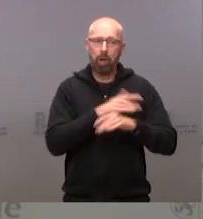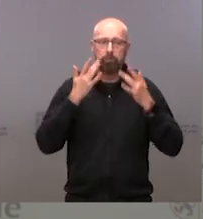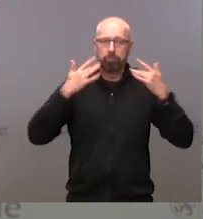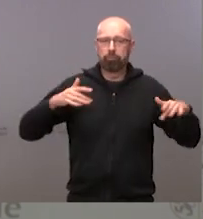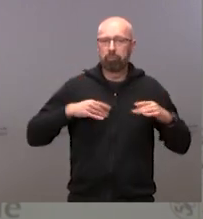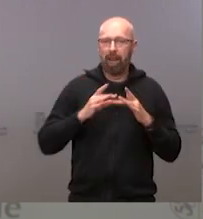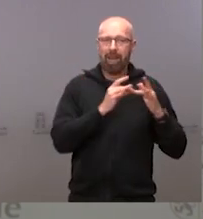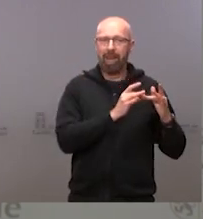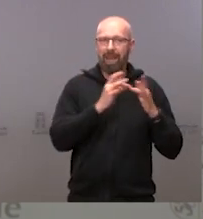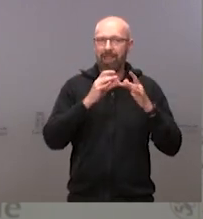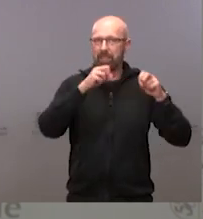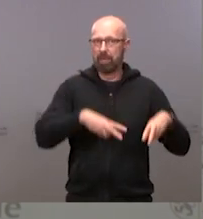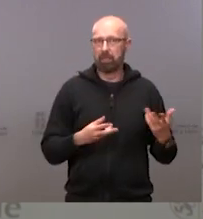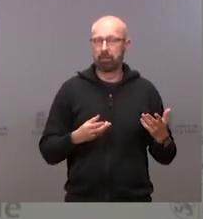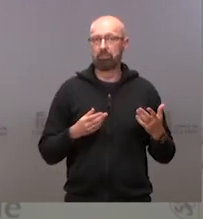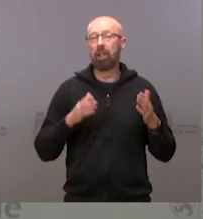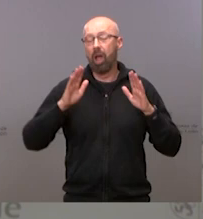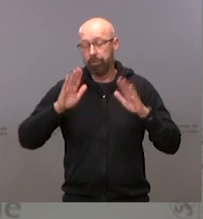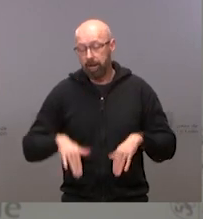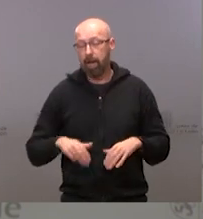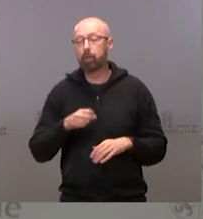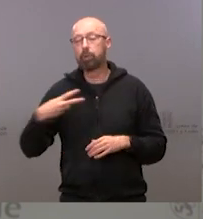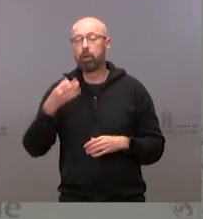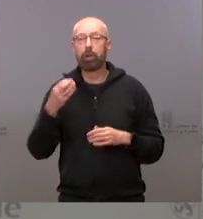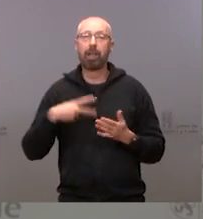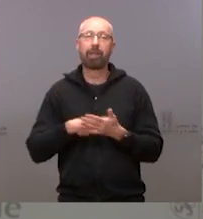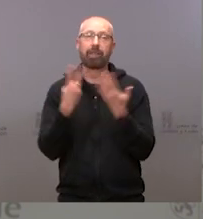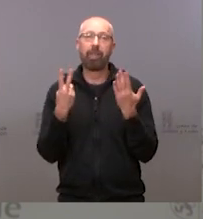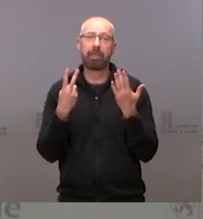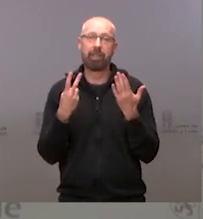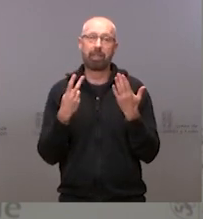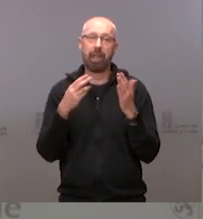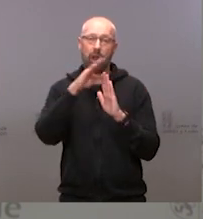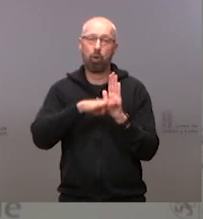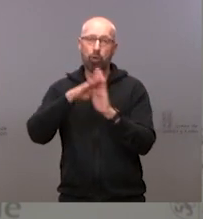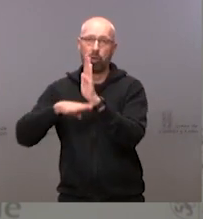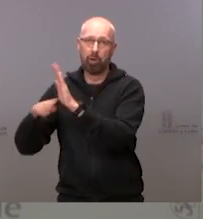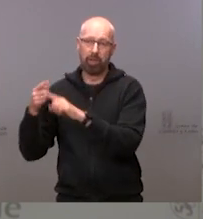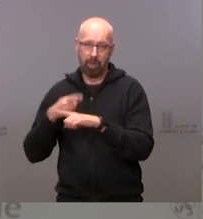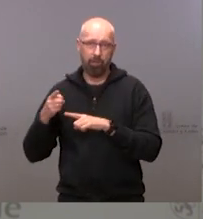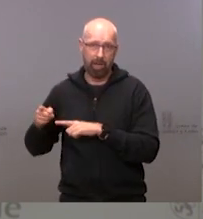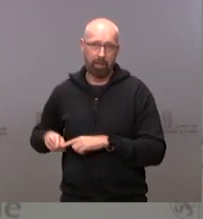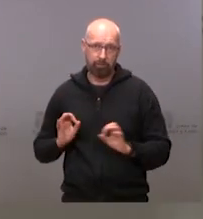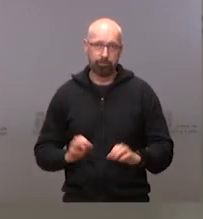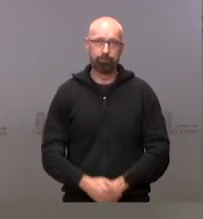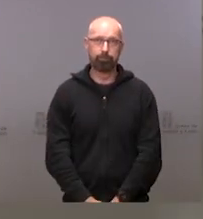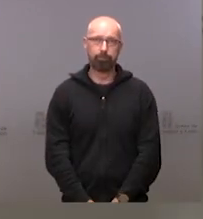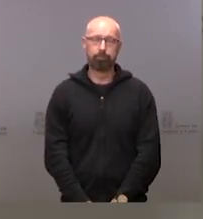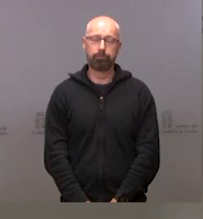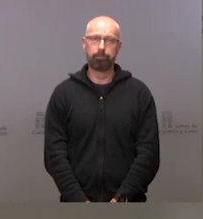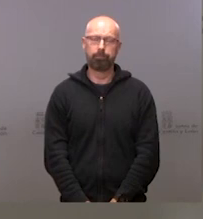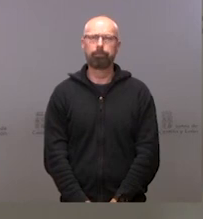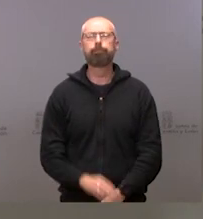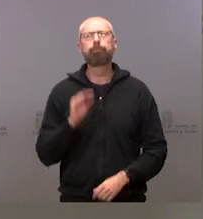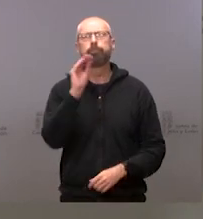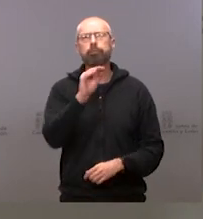habrá 17 respuestas a estas navidades cuando habla